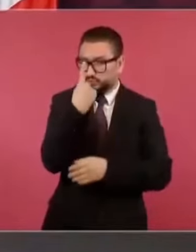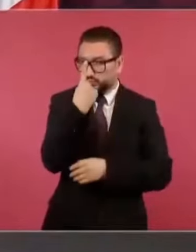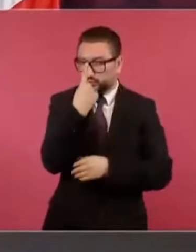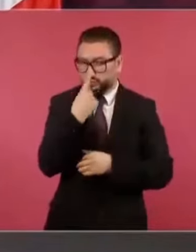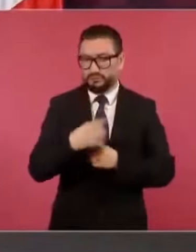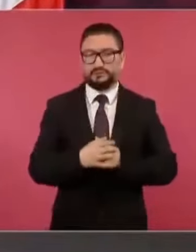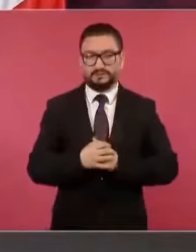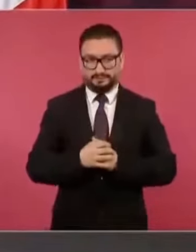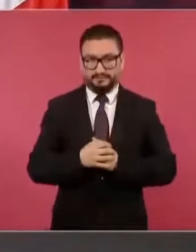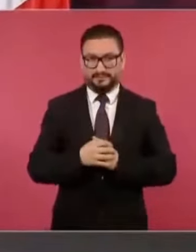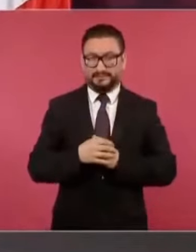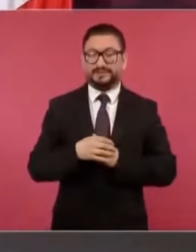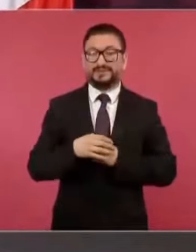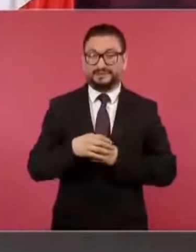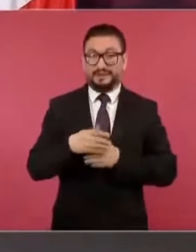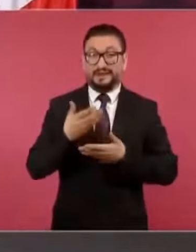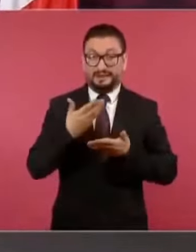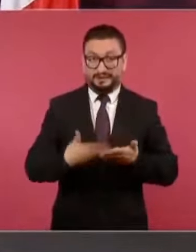en este sexenio